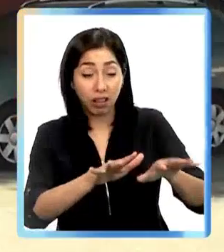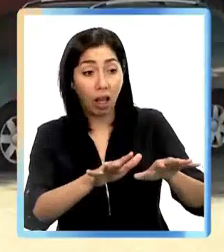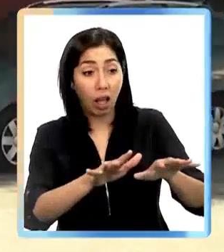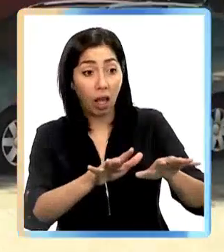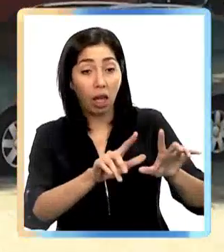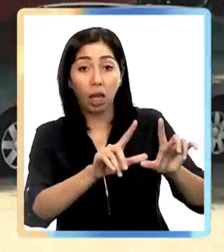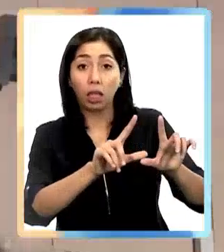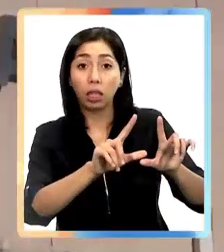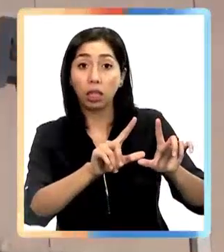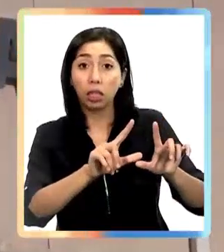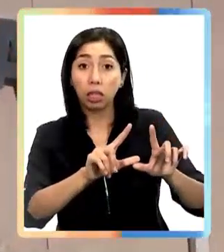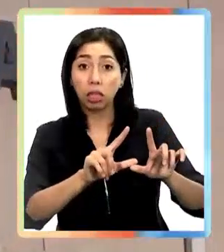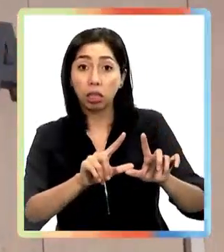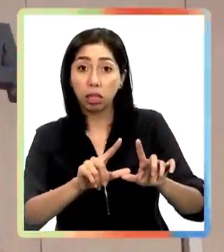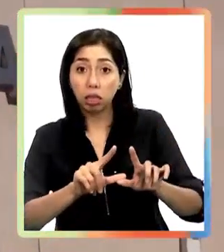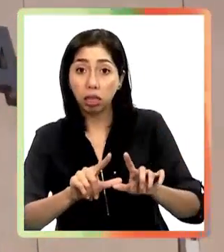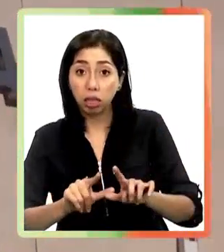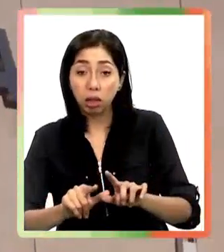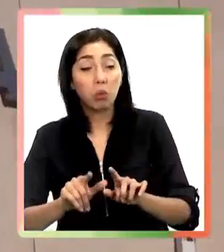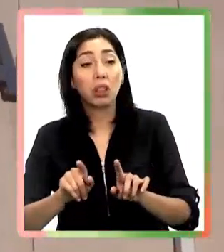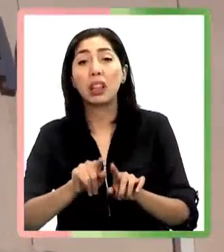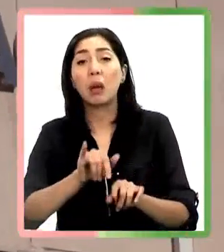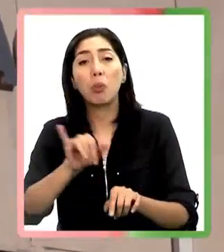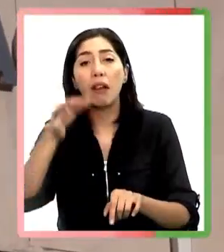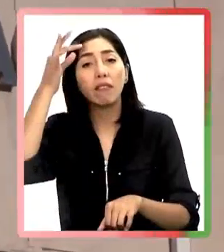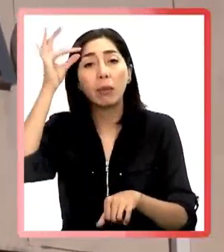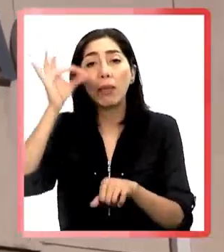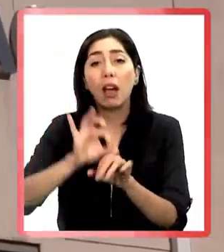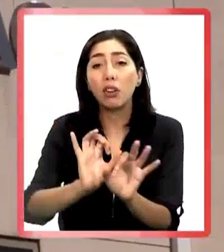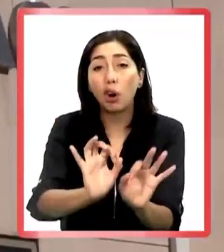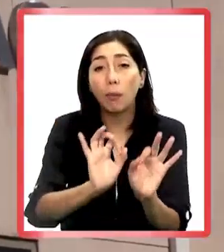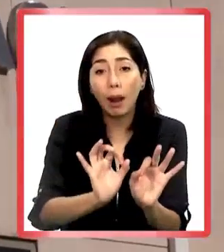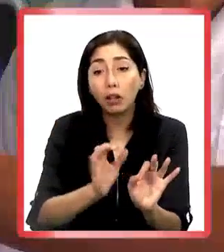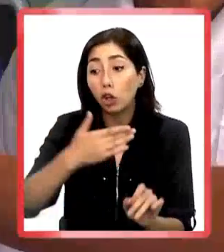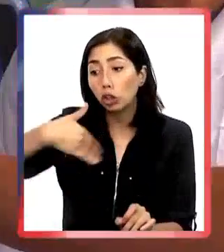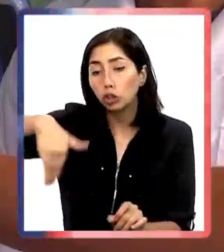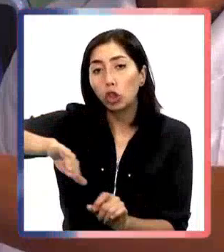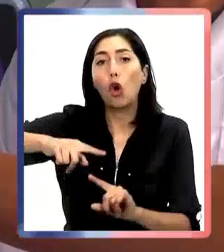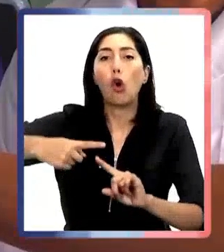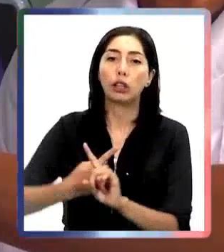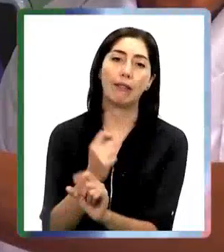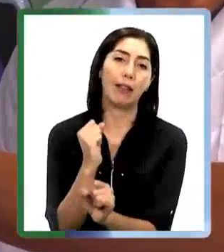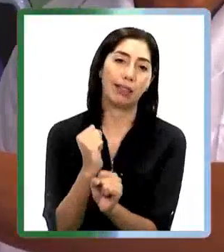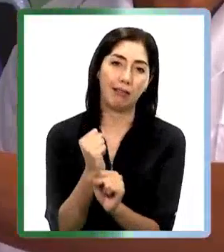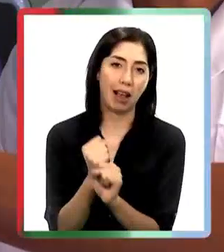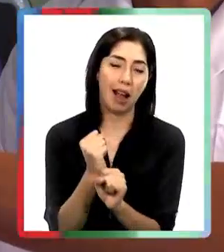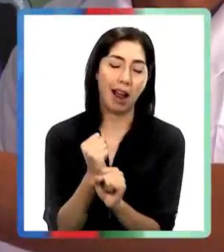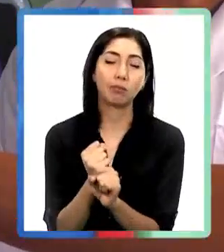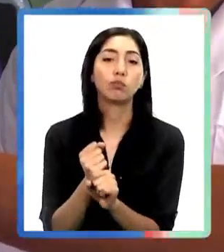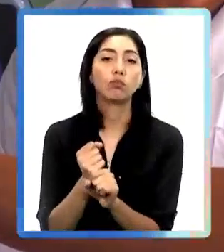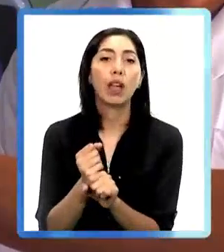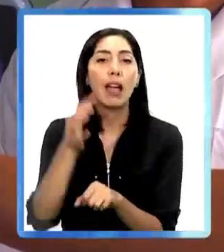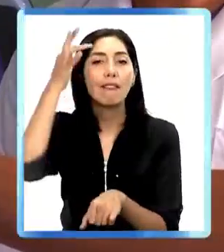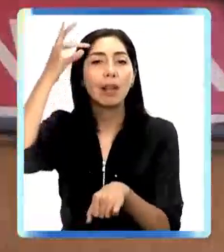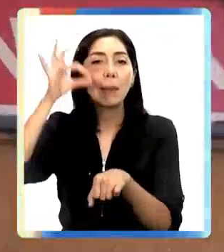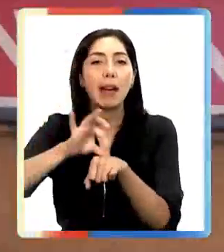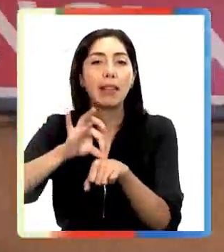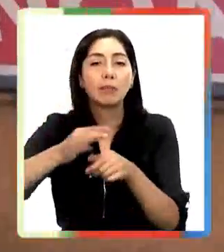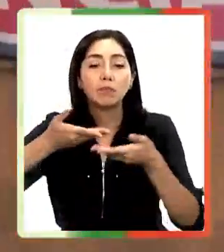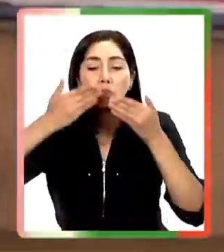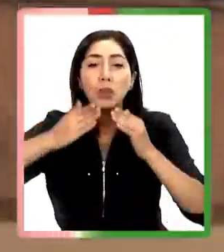cero o está siendo una enfermedad endémica, nosotros tenemos que volver a trabajar con las patologías respiratorias en